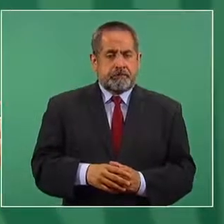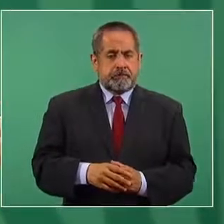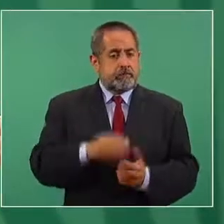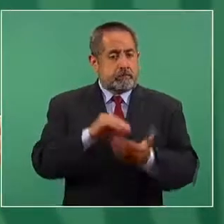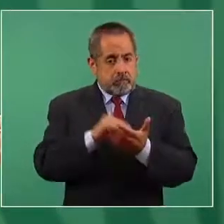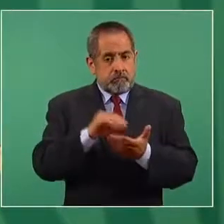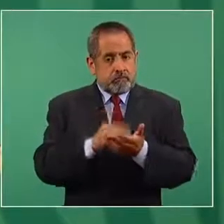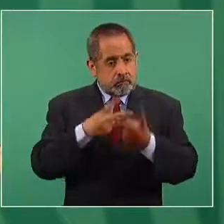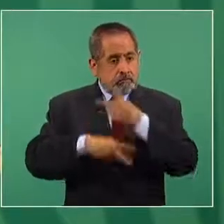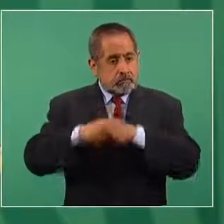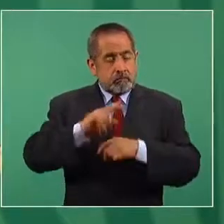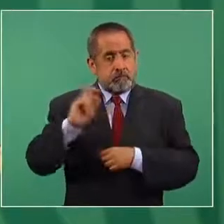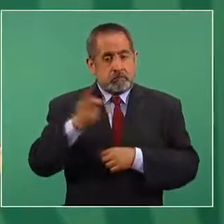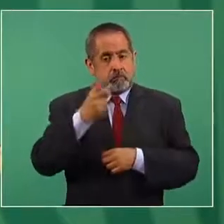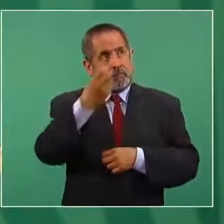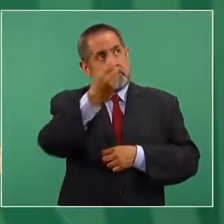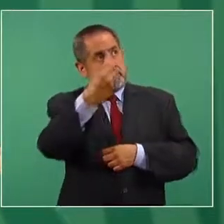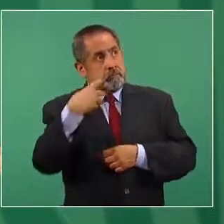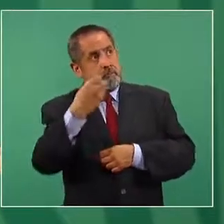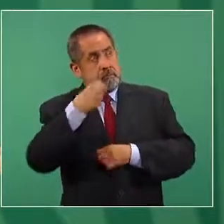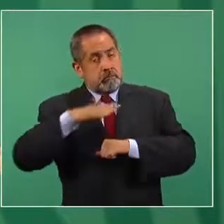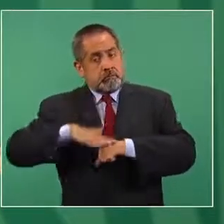seguían aumentando las remesas,